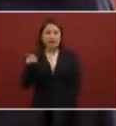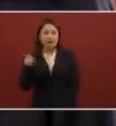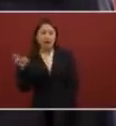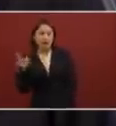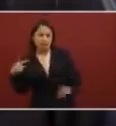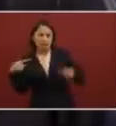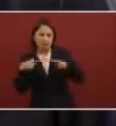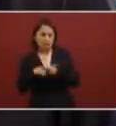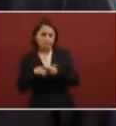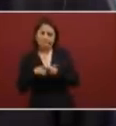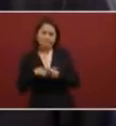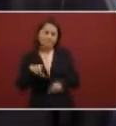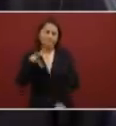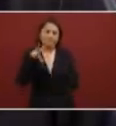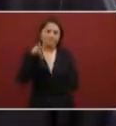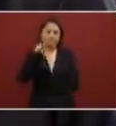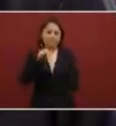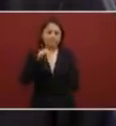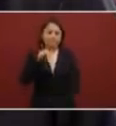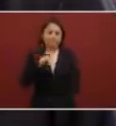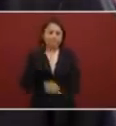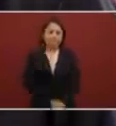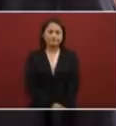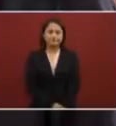Hay algo que